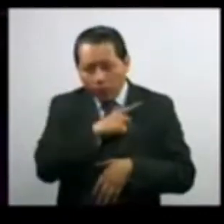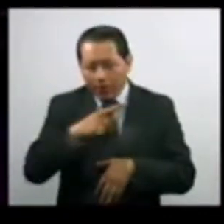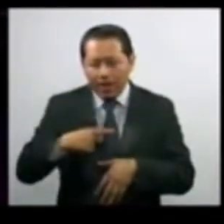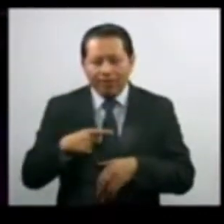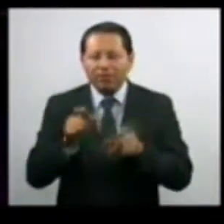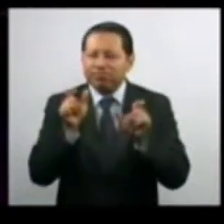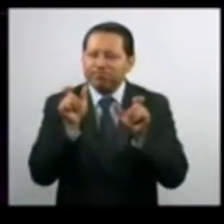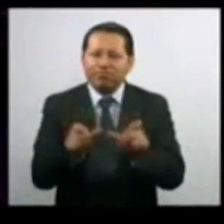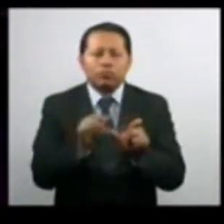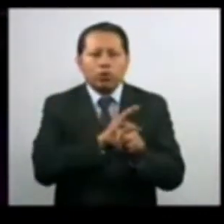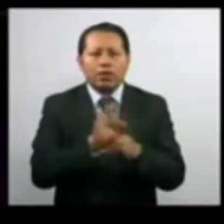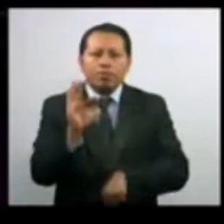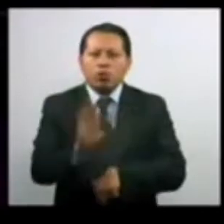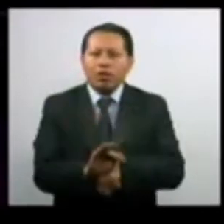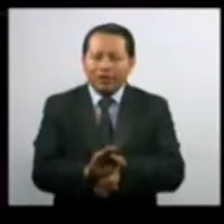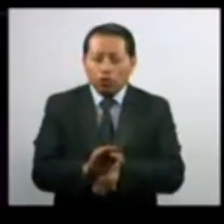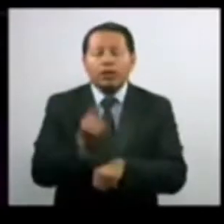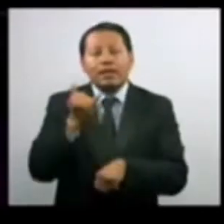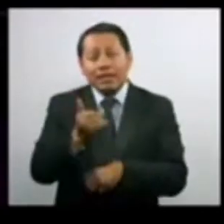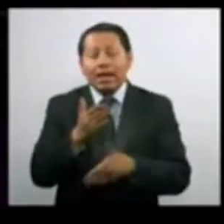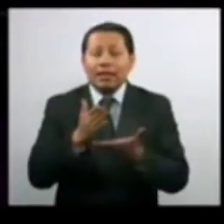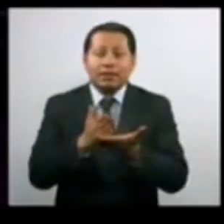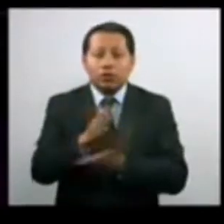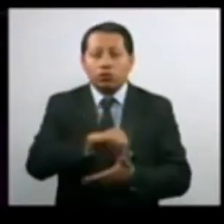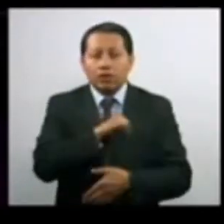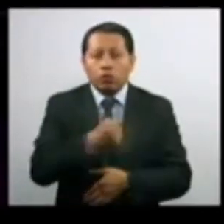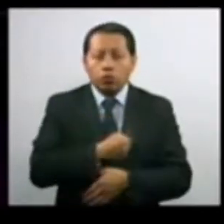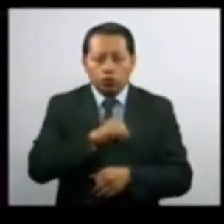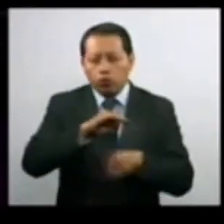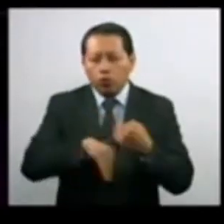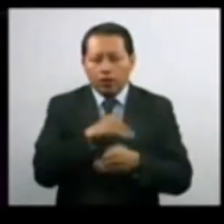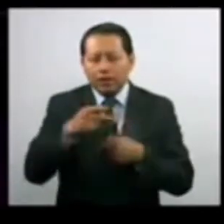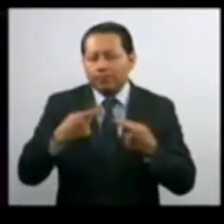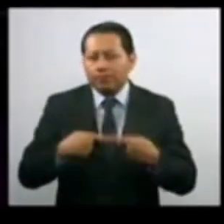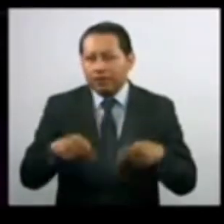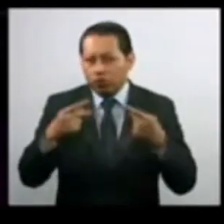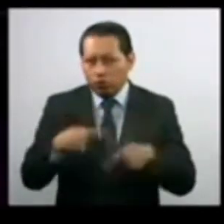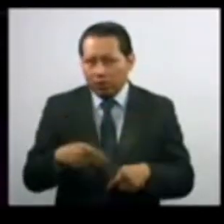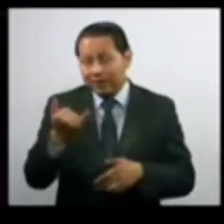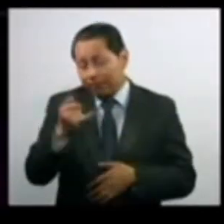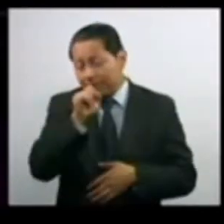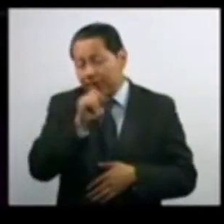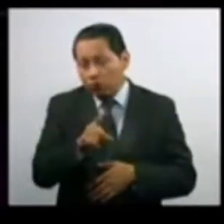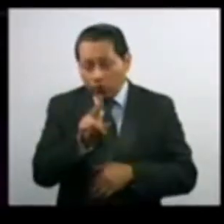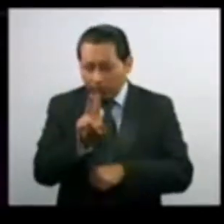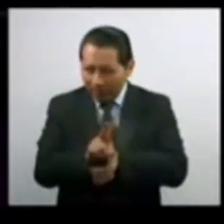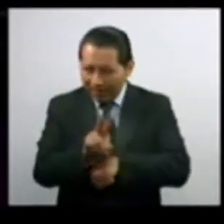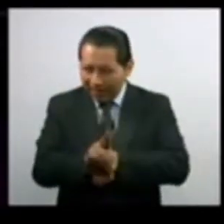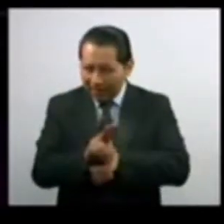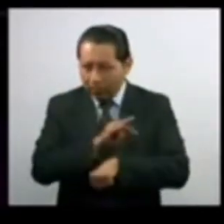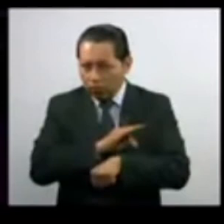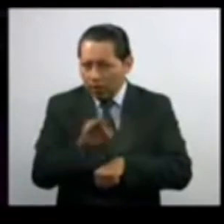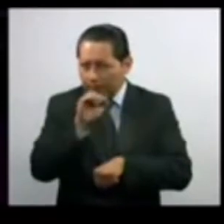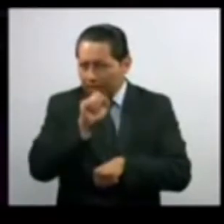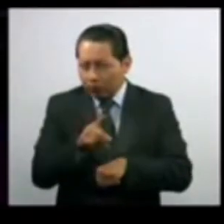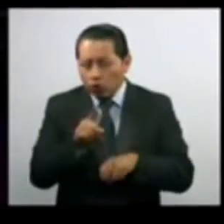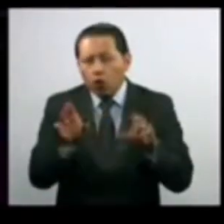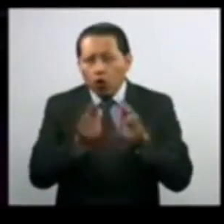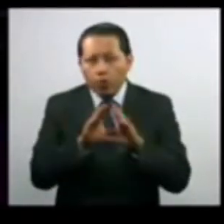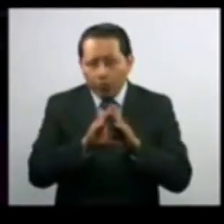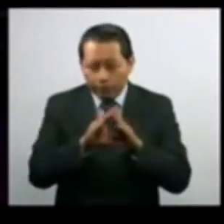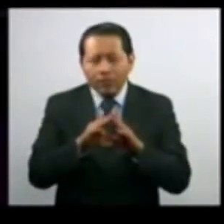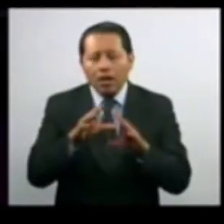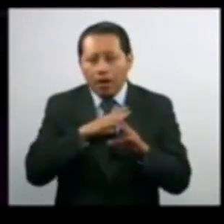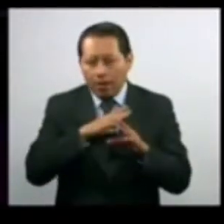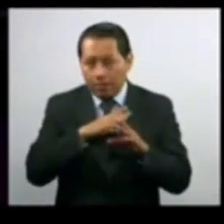garantizar la protección y el acceso a la salud de todas las personas, y estamos vigilantes para que cumpla con sus